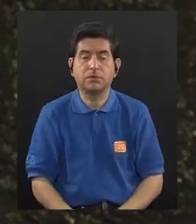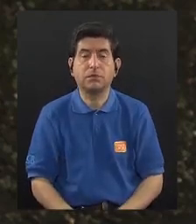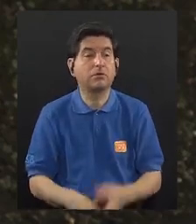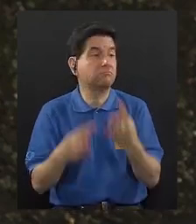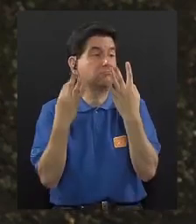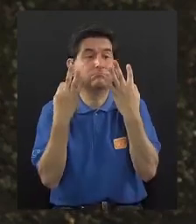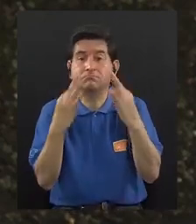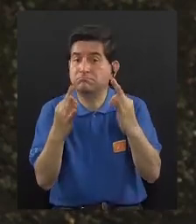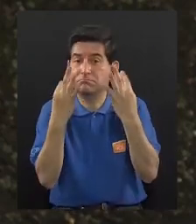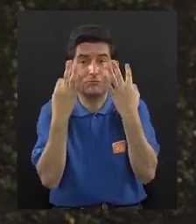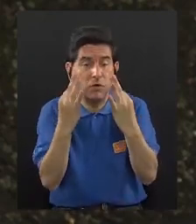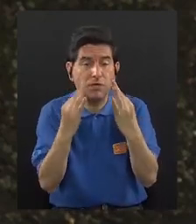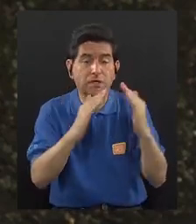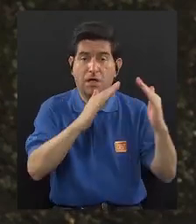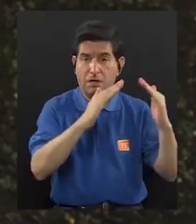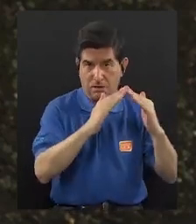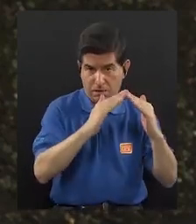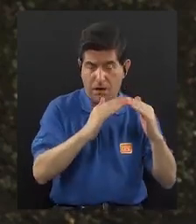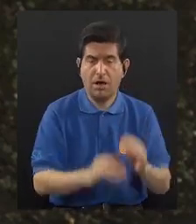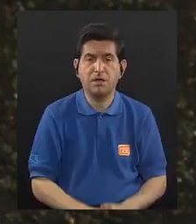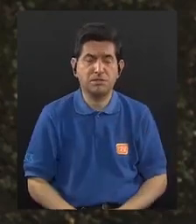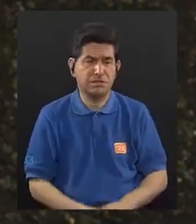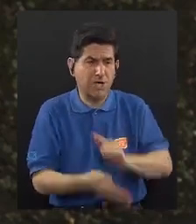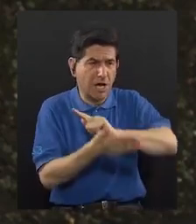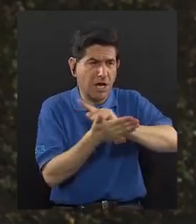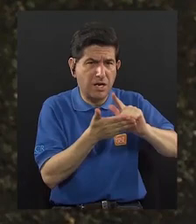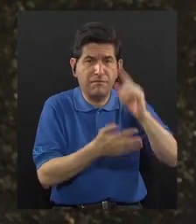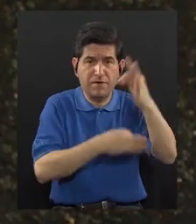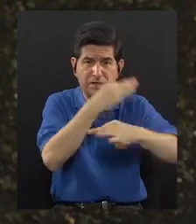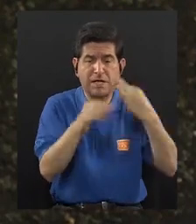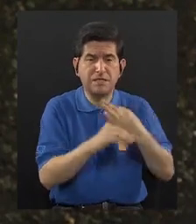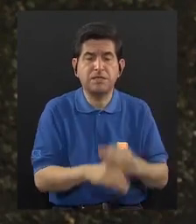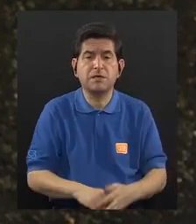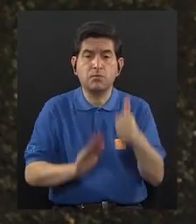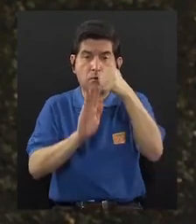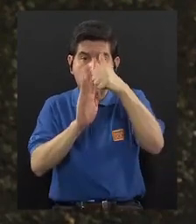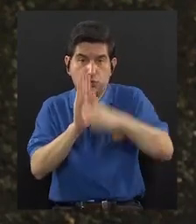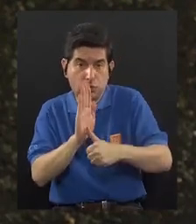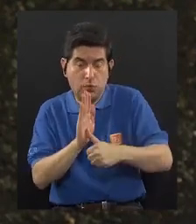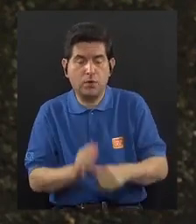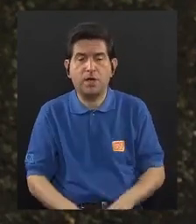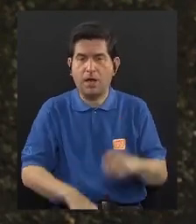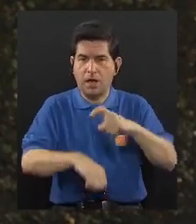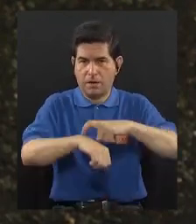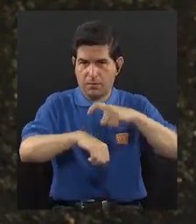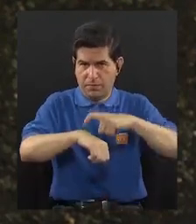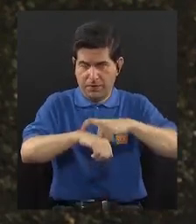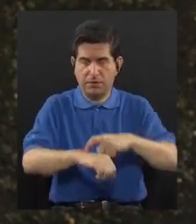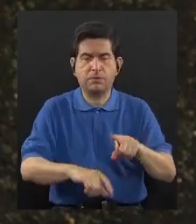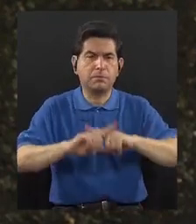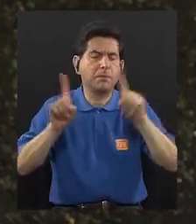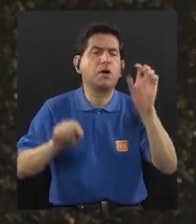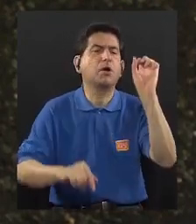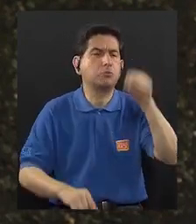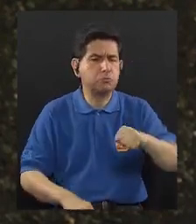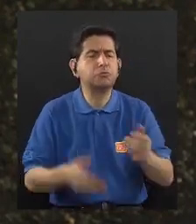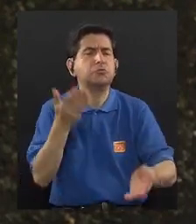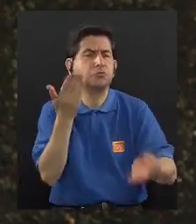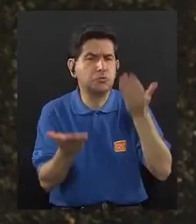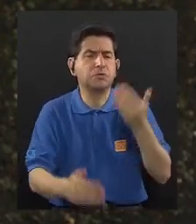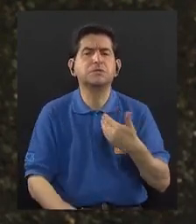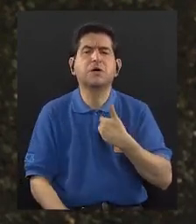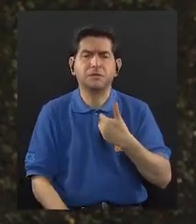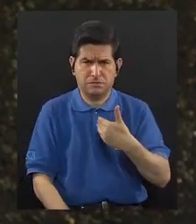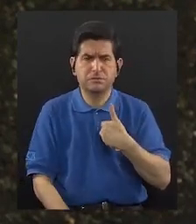cierto no se pretende que en la casa se haga un lavado estilo quirúrgico o sea a la hora de operar pero sí por lo menos